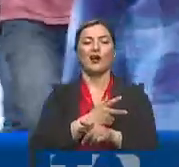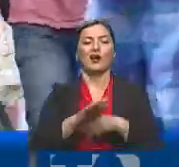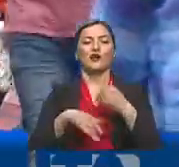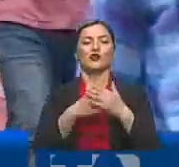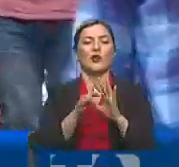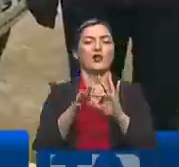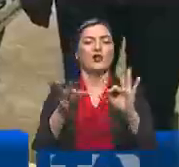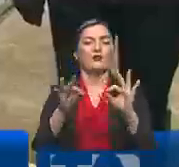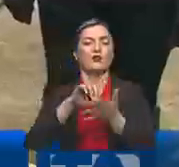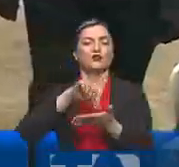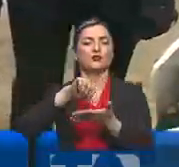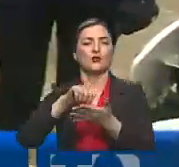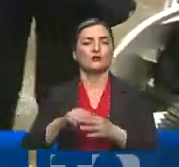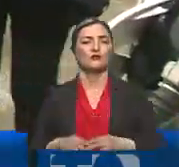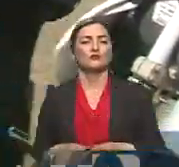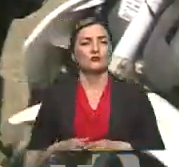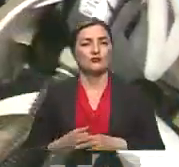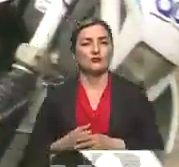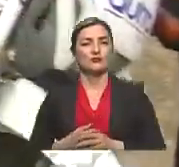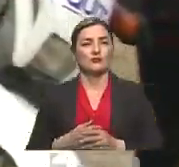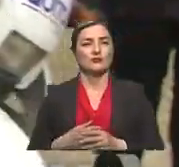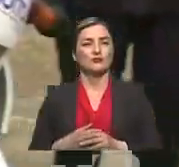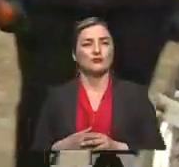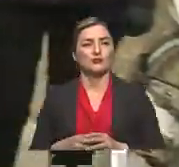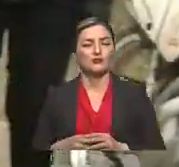higiene de la ciudad en que tocarlas serán 24 horas